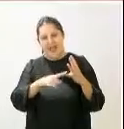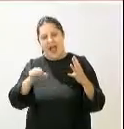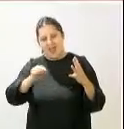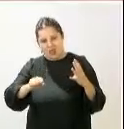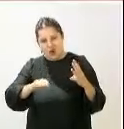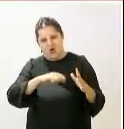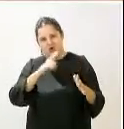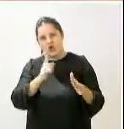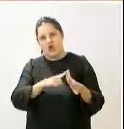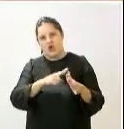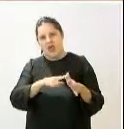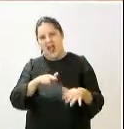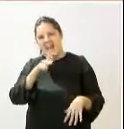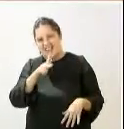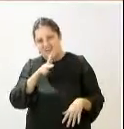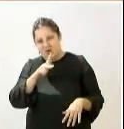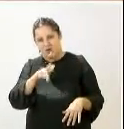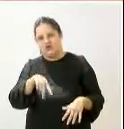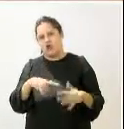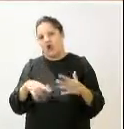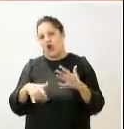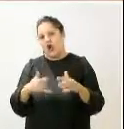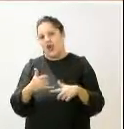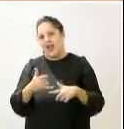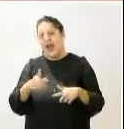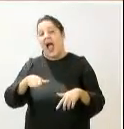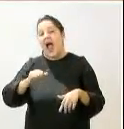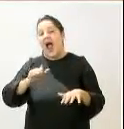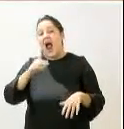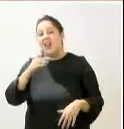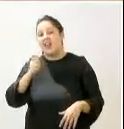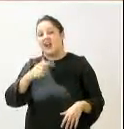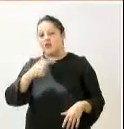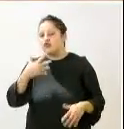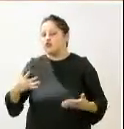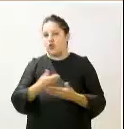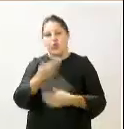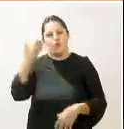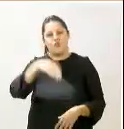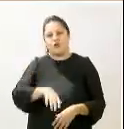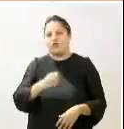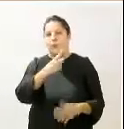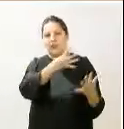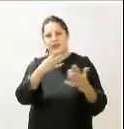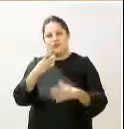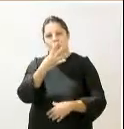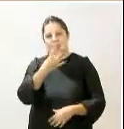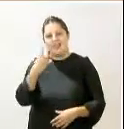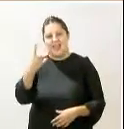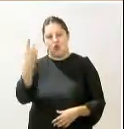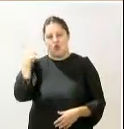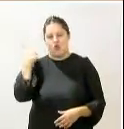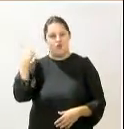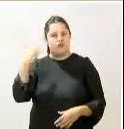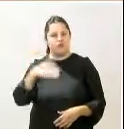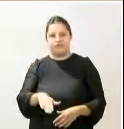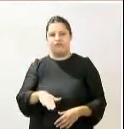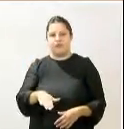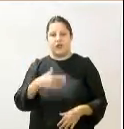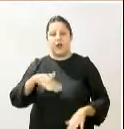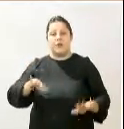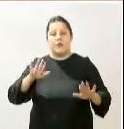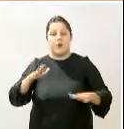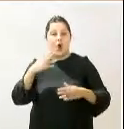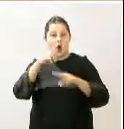e Ildefonso Nalda Nájera. Todos ellos muertos en 1941, aunque los estudios contabilizan un total de al